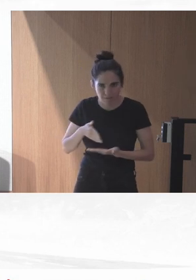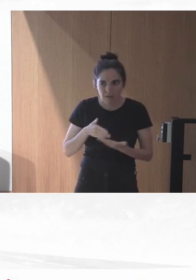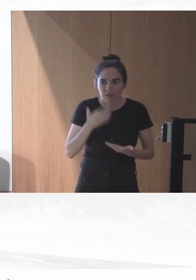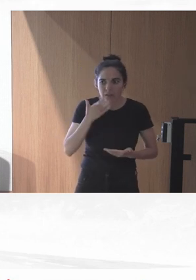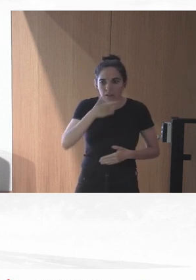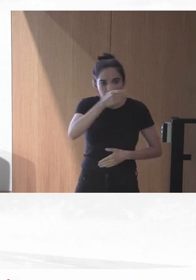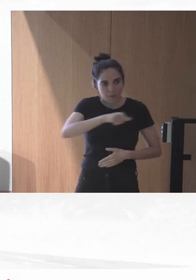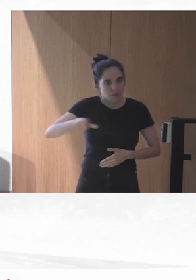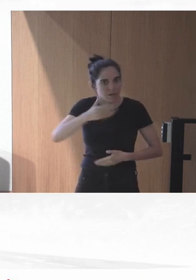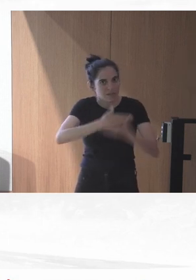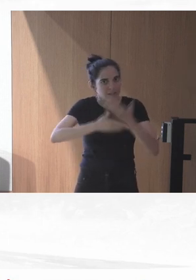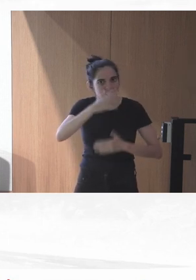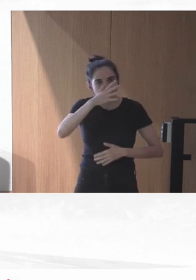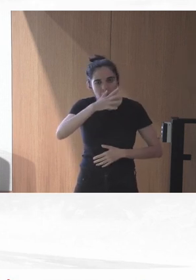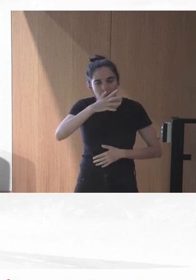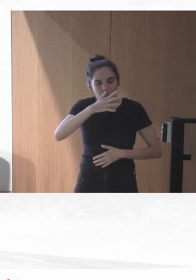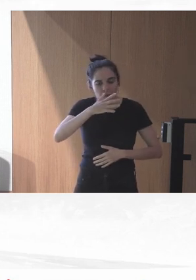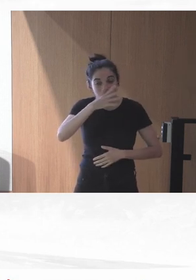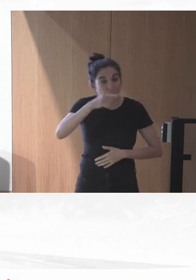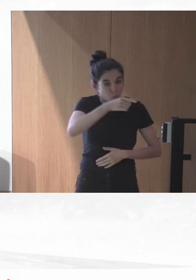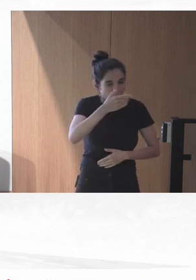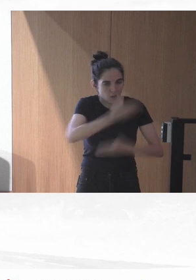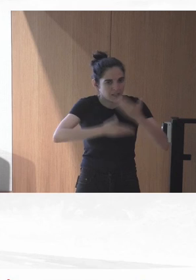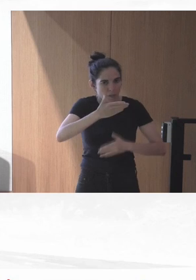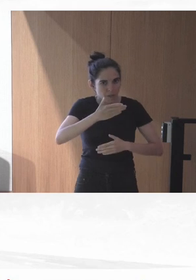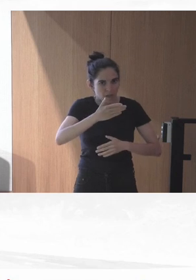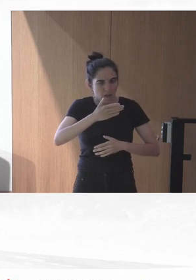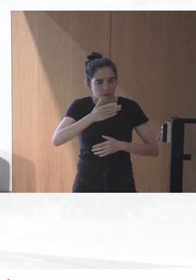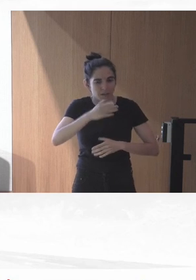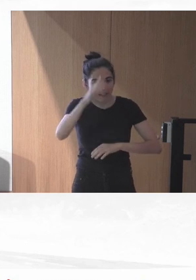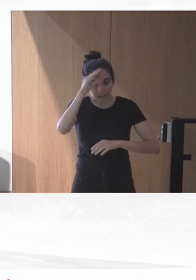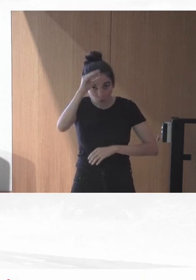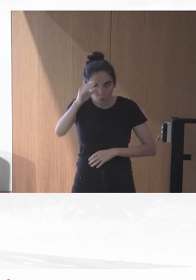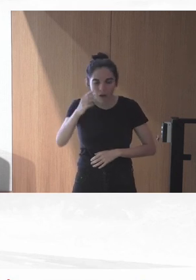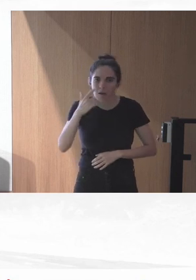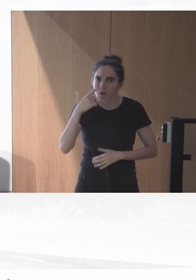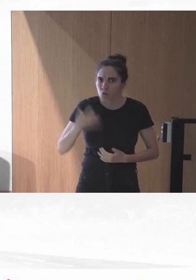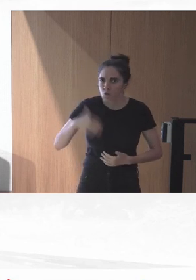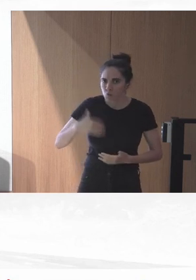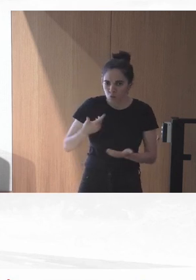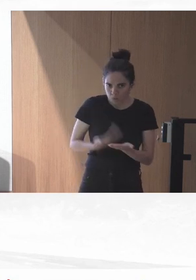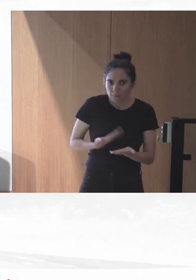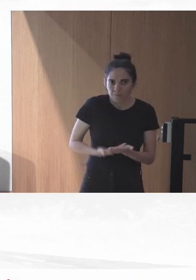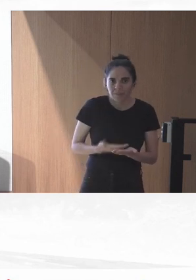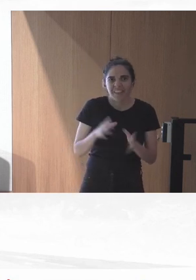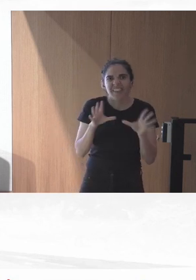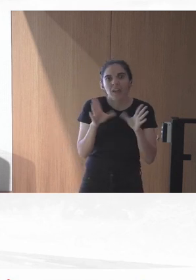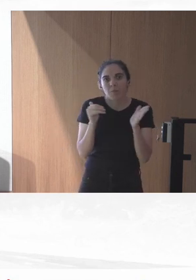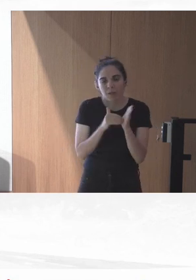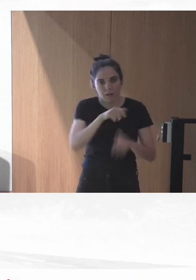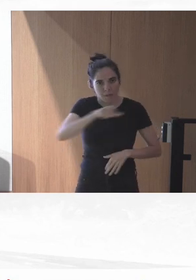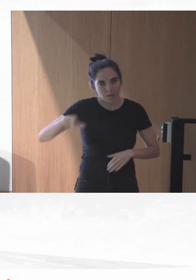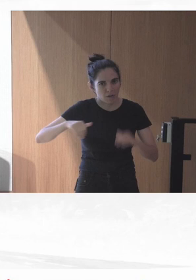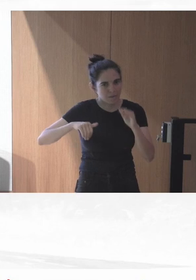intelectuales dice mucho. Creo que tenemos más de 10.000 personas que están encerradas